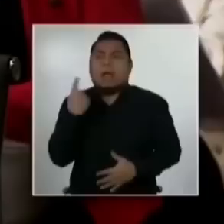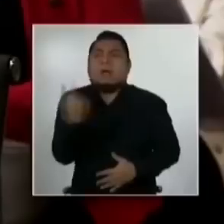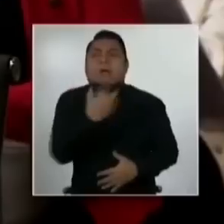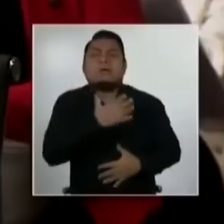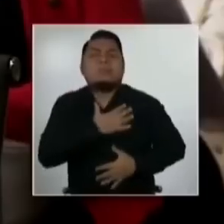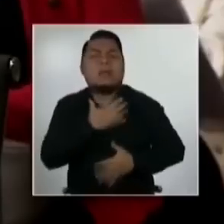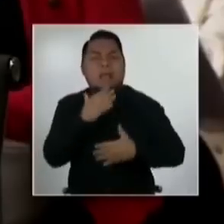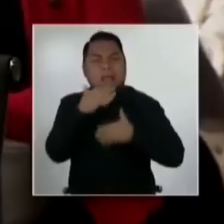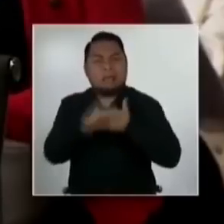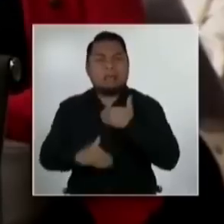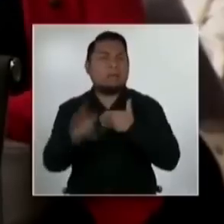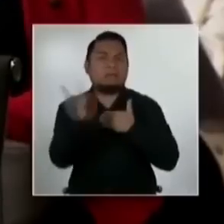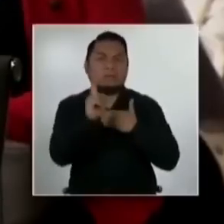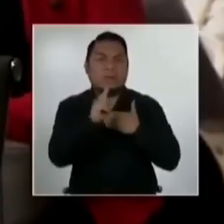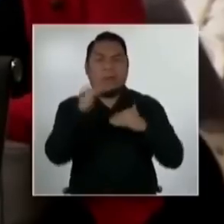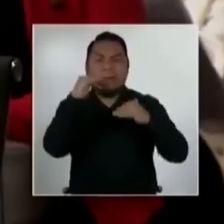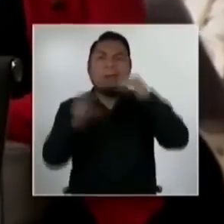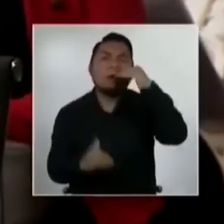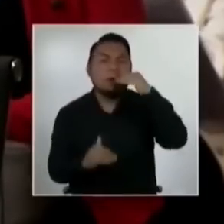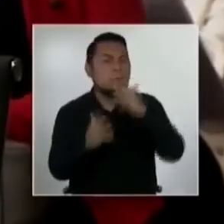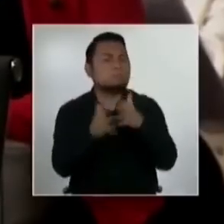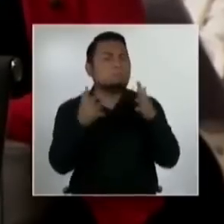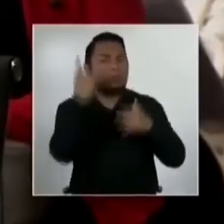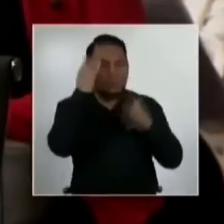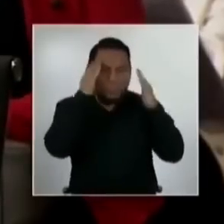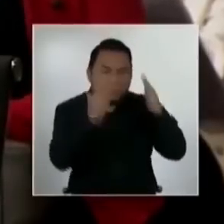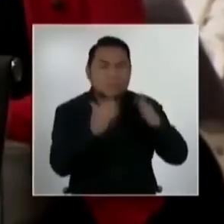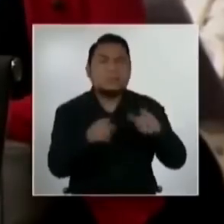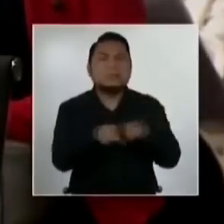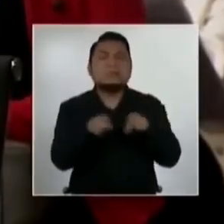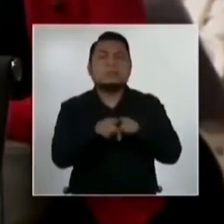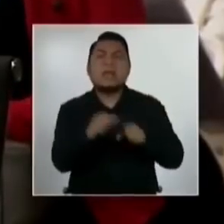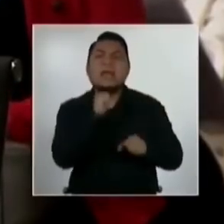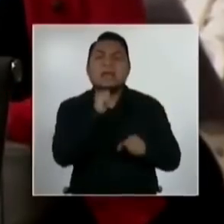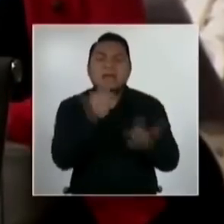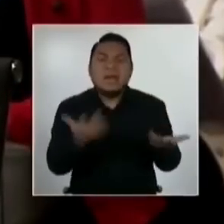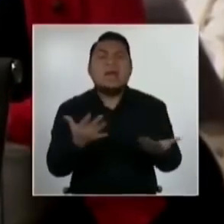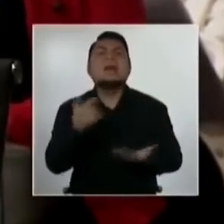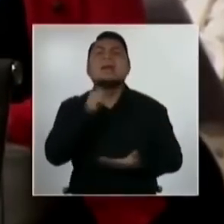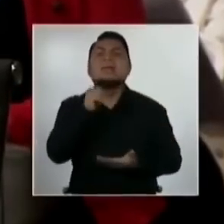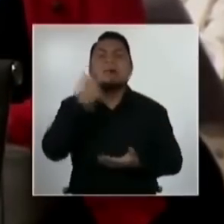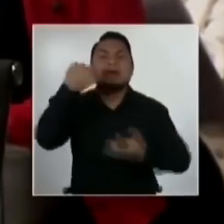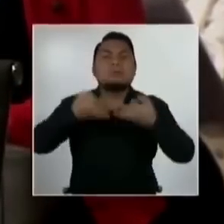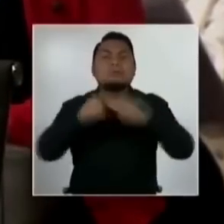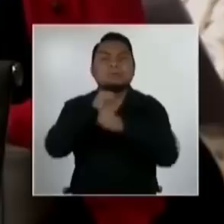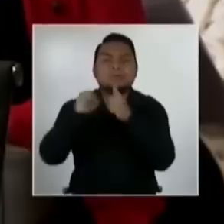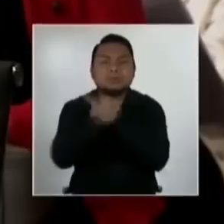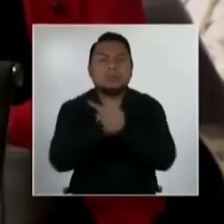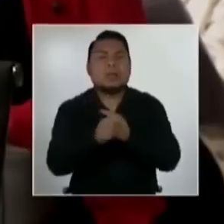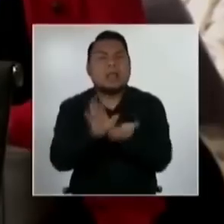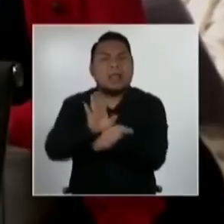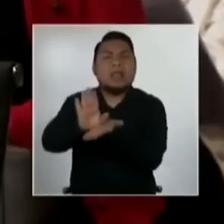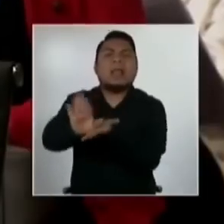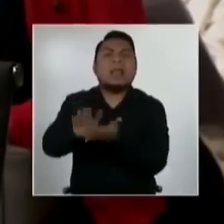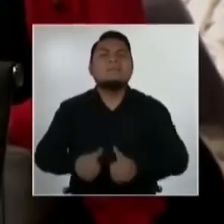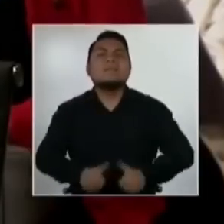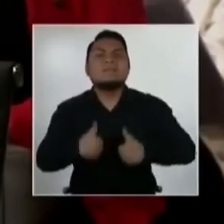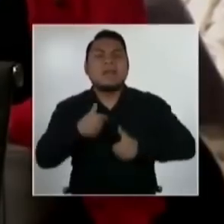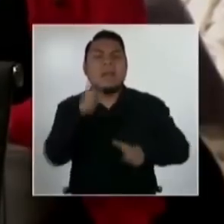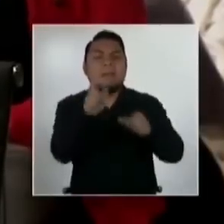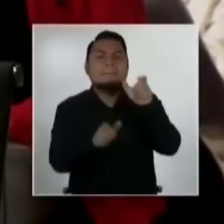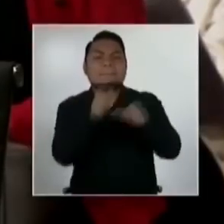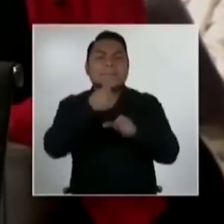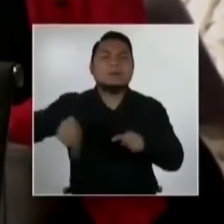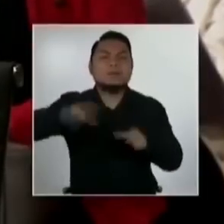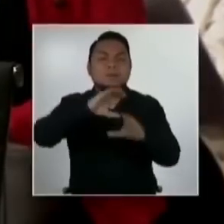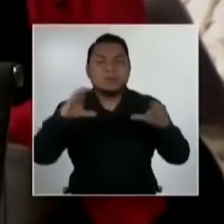es desdeñar otras desigualdades urgentes, como la escasez e injusticia social, la discriminación que viven las personas